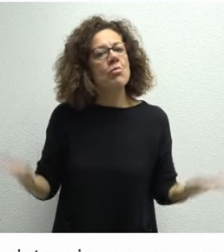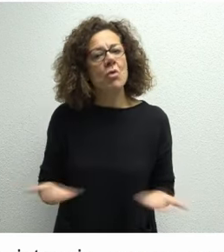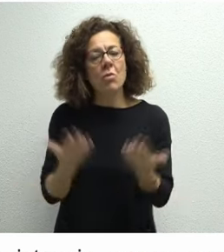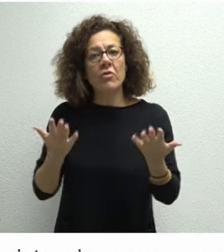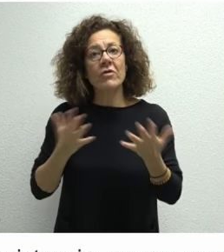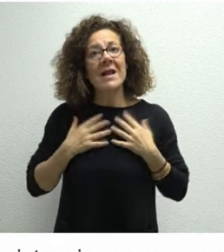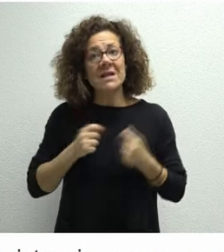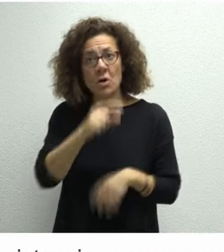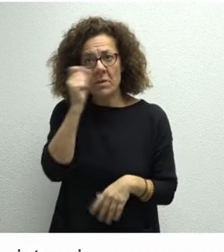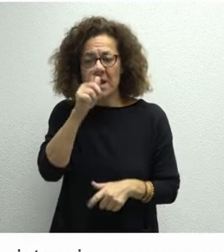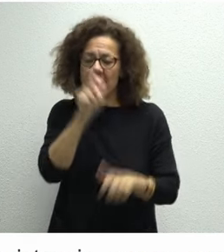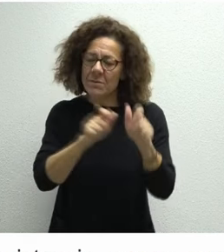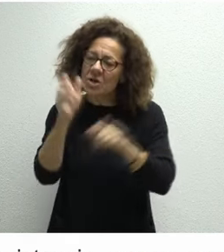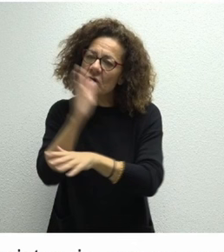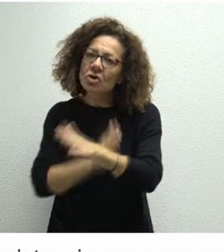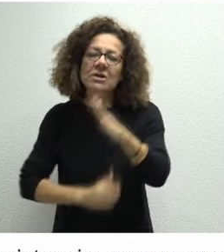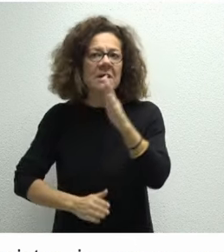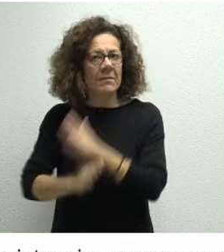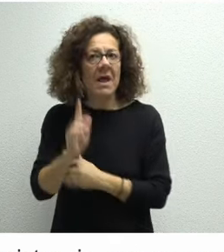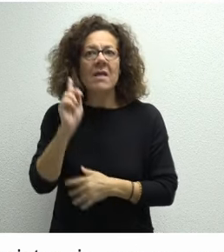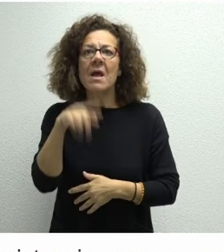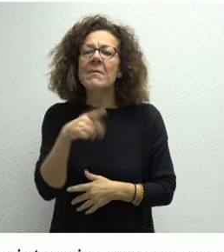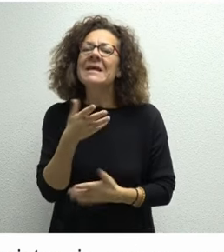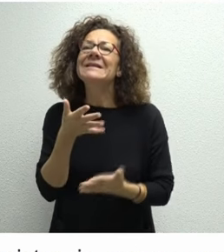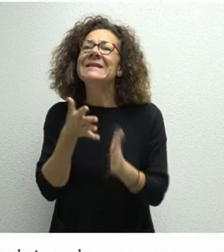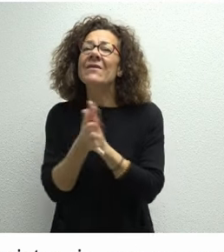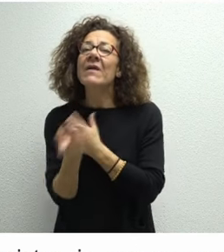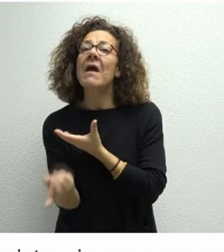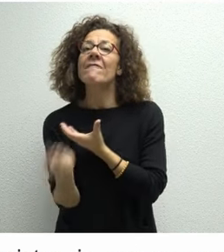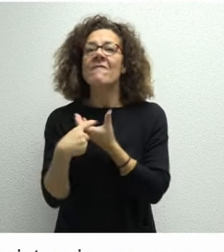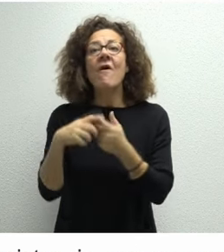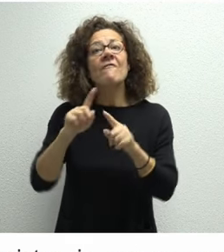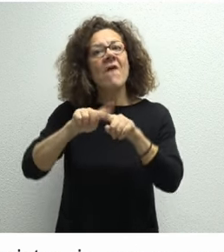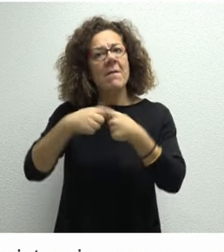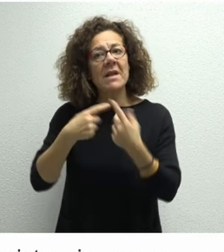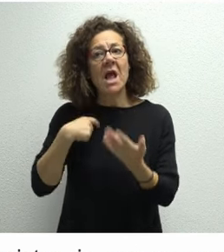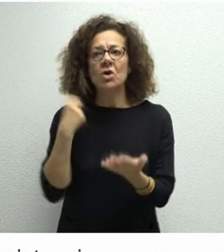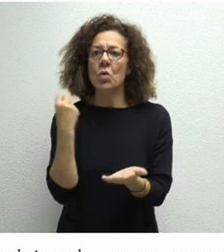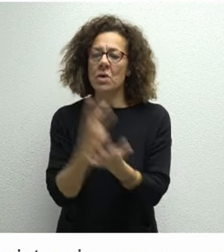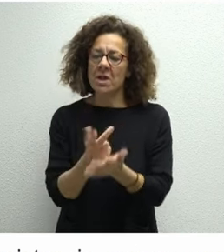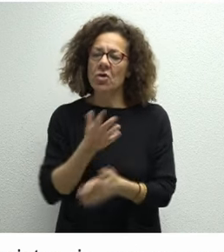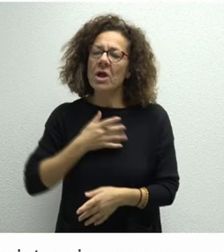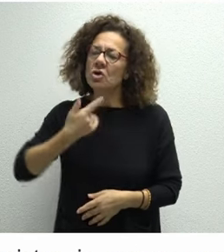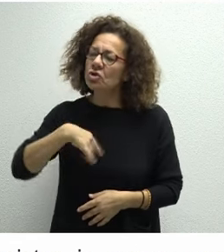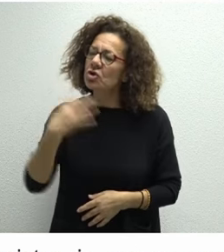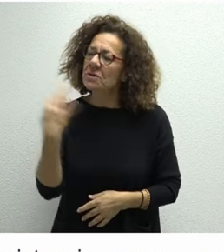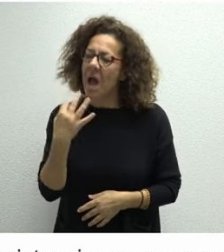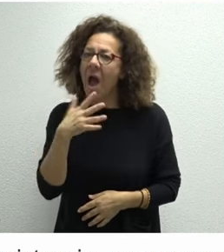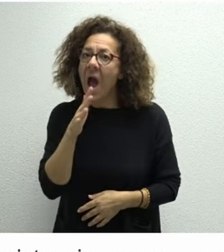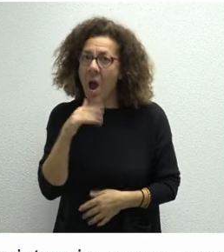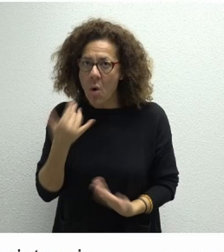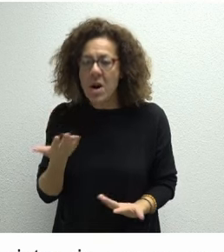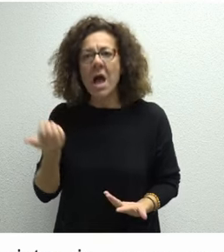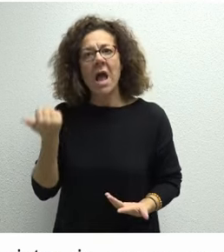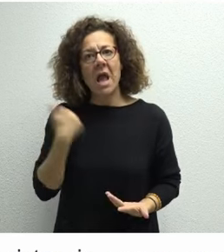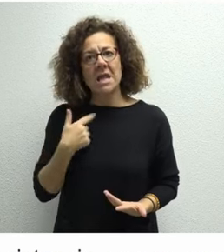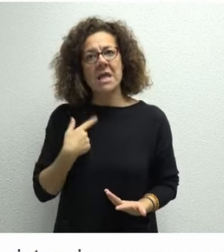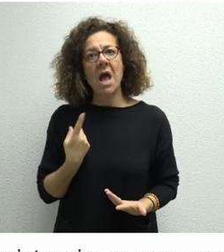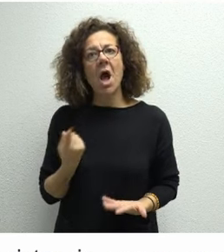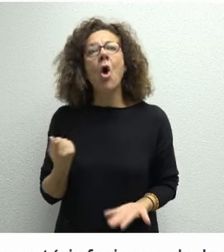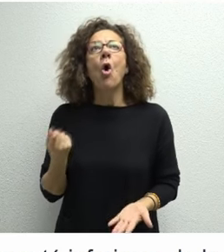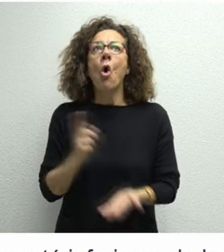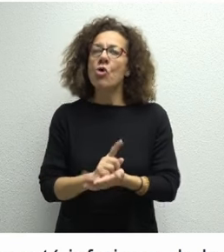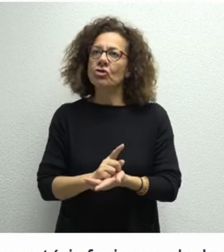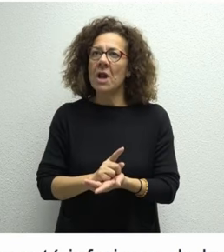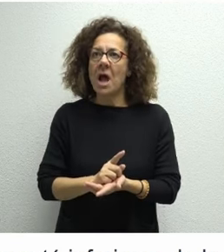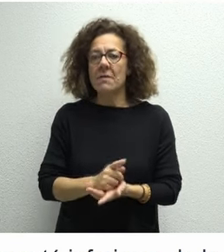Mental de las personas con discapacidad incluye a su familia y uno de los retos que yo entiendo que tenemos ahora y ahí ya me pongo otro gorro me